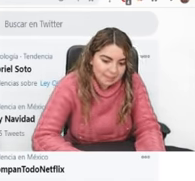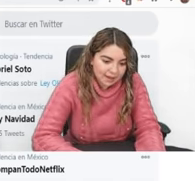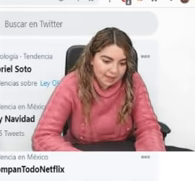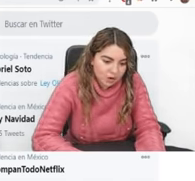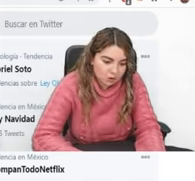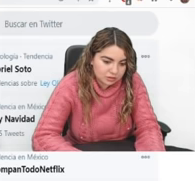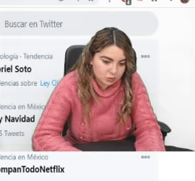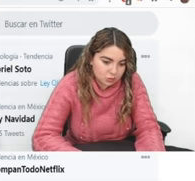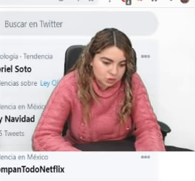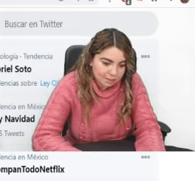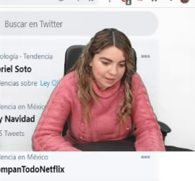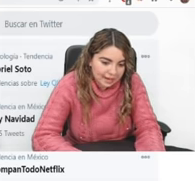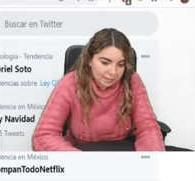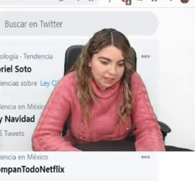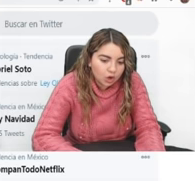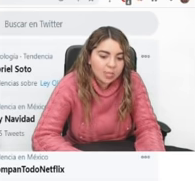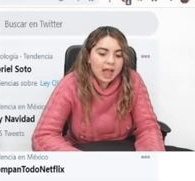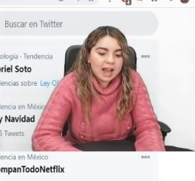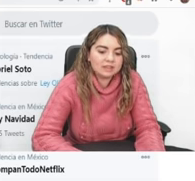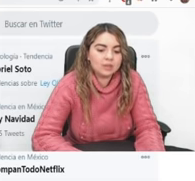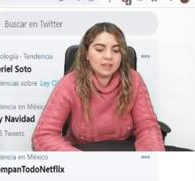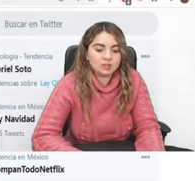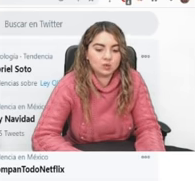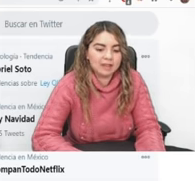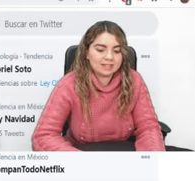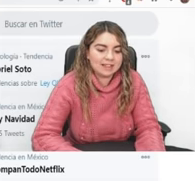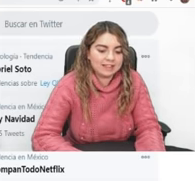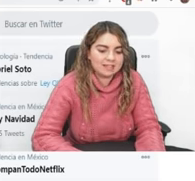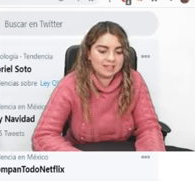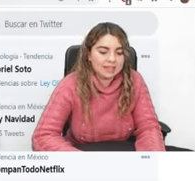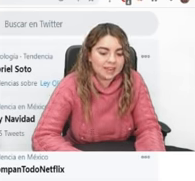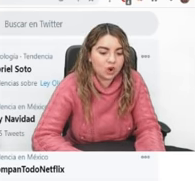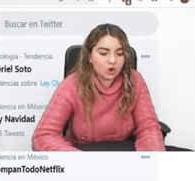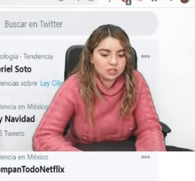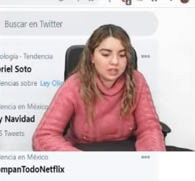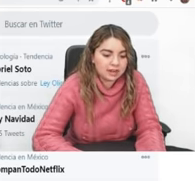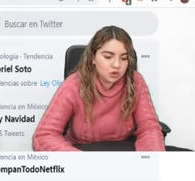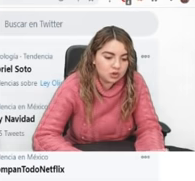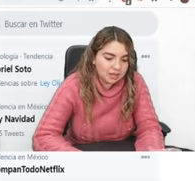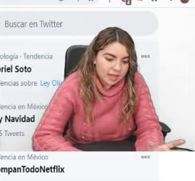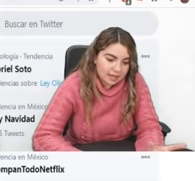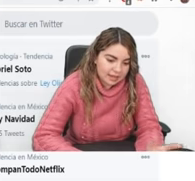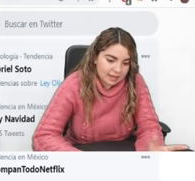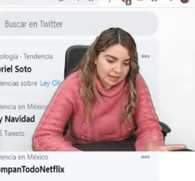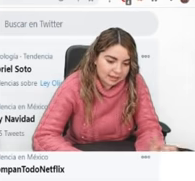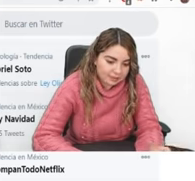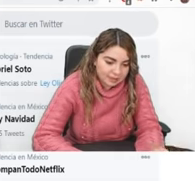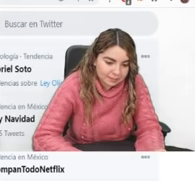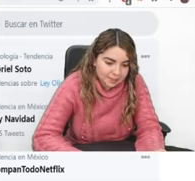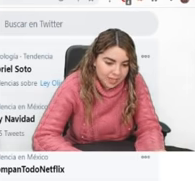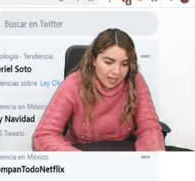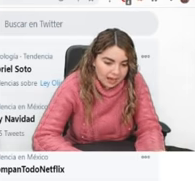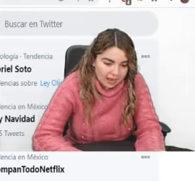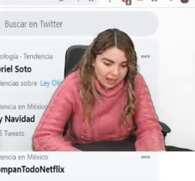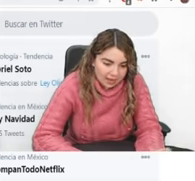reiterar a la Embajada de los Estados Unidos de América en México la seguridad de su más alta y distinguida consideración. Y aquí